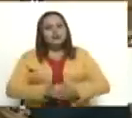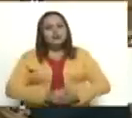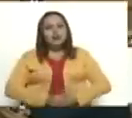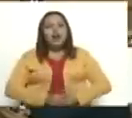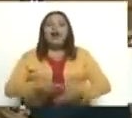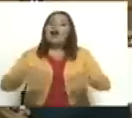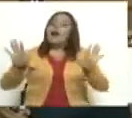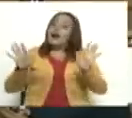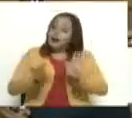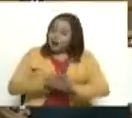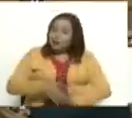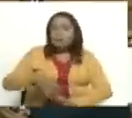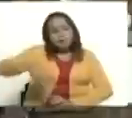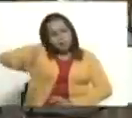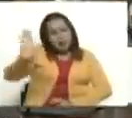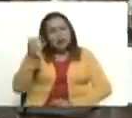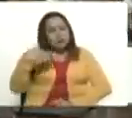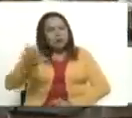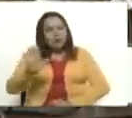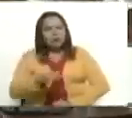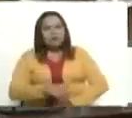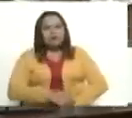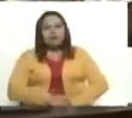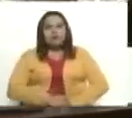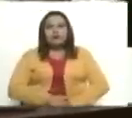Ah, está bien.